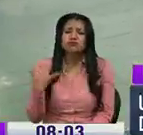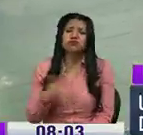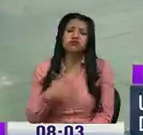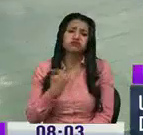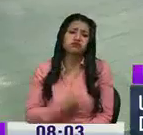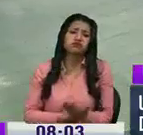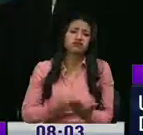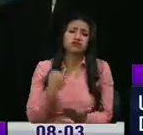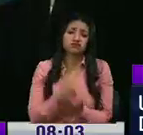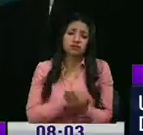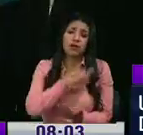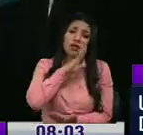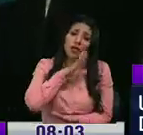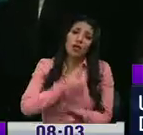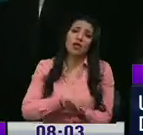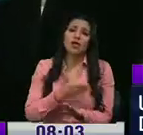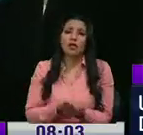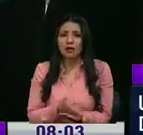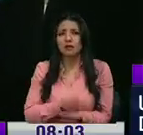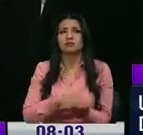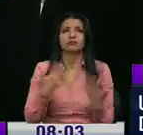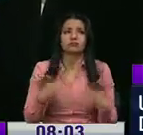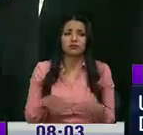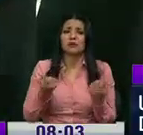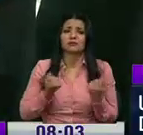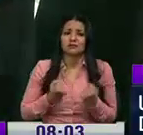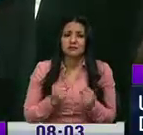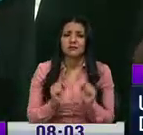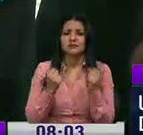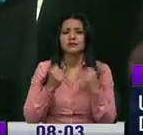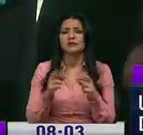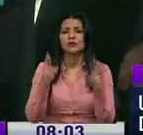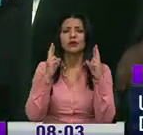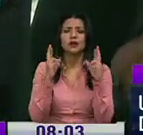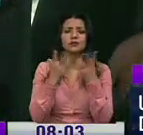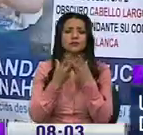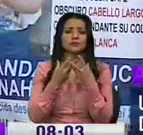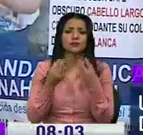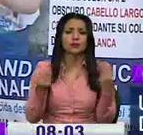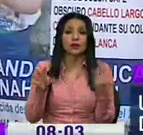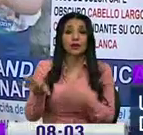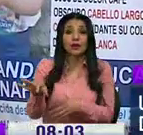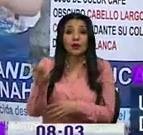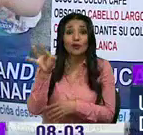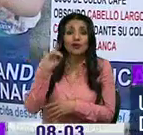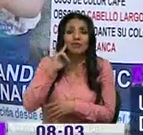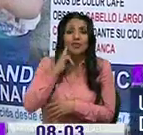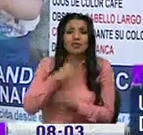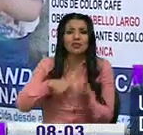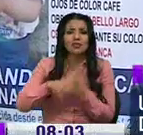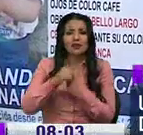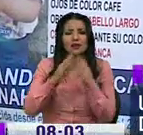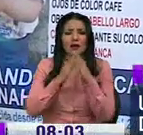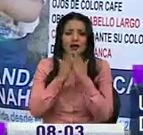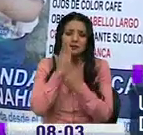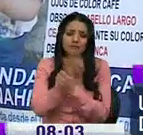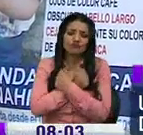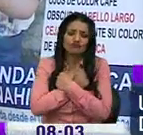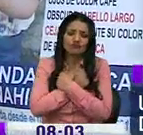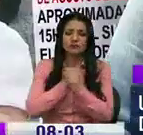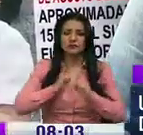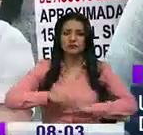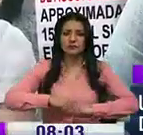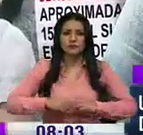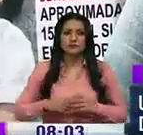las noches largas. Una pesadilla de la que intentan despertar con esperanza que la pequeña volvió a los brazos de su